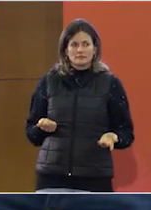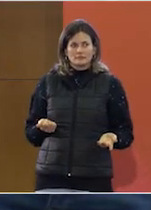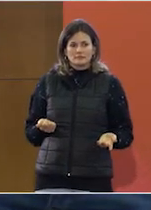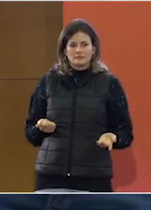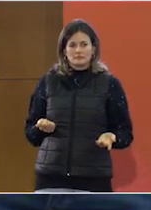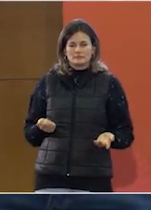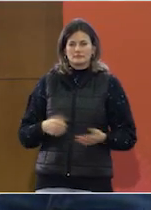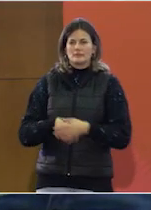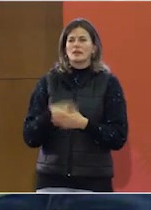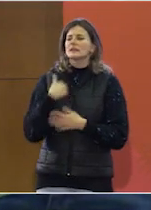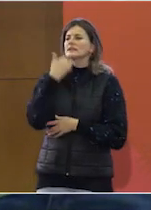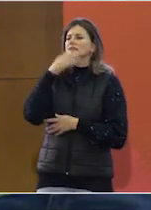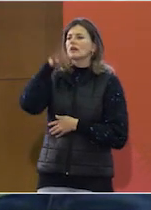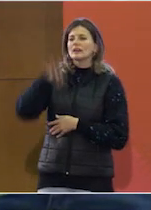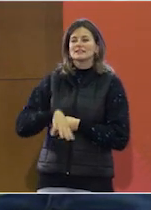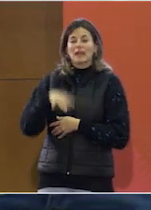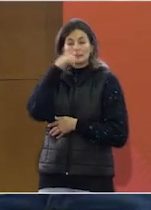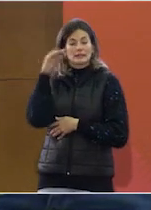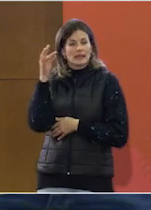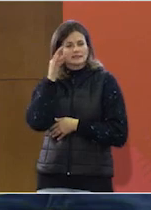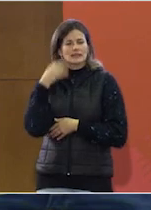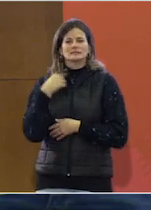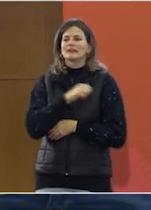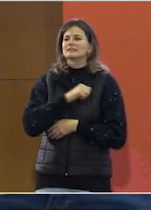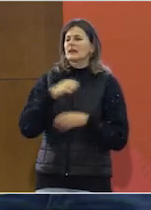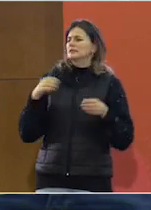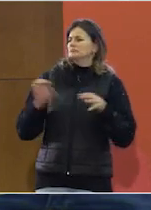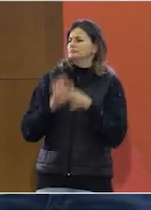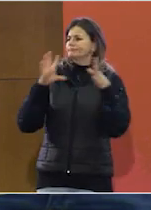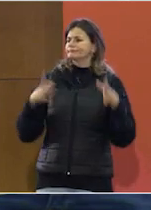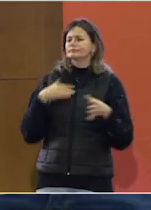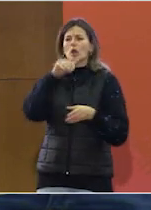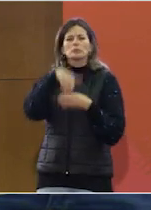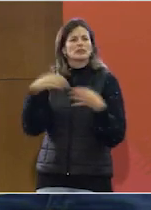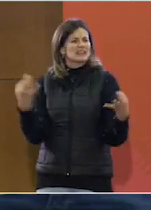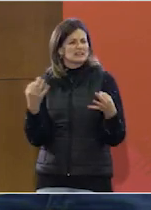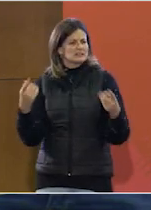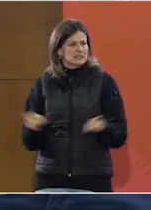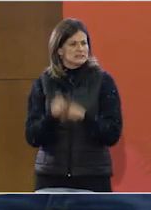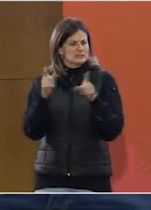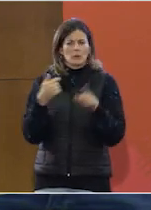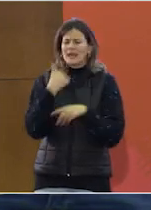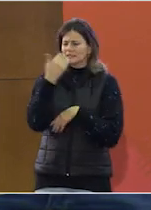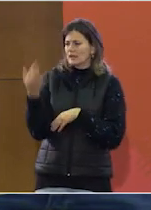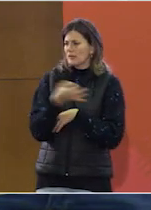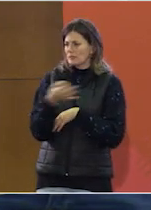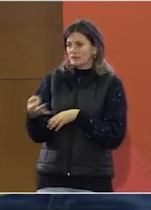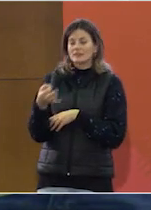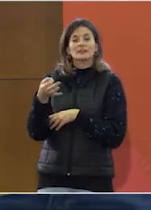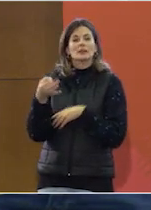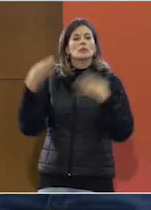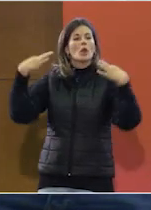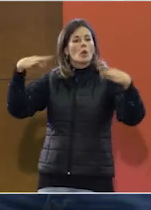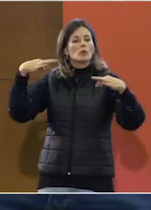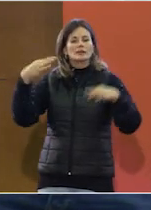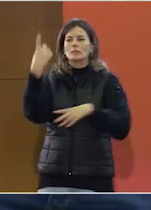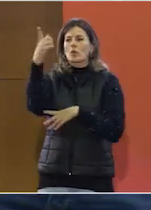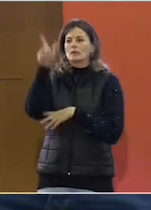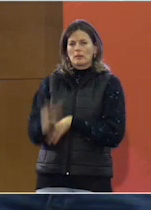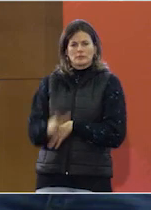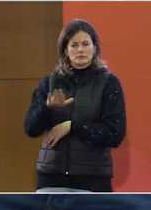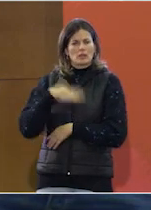Eso lo saben todos los catalanes y todas las catalanas, independientemente de lo que vayan a votar. Saben perfectamente que solo hay alguien que